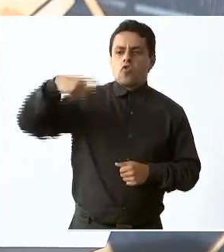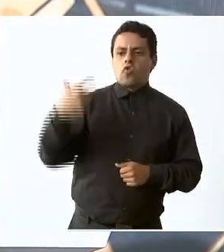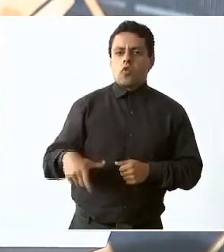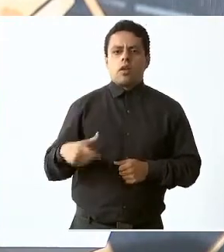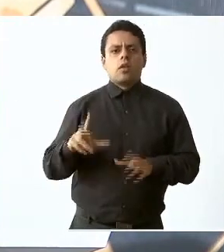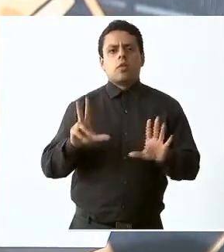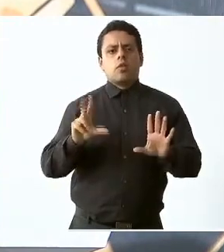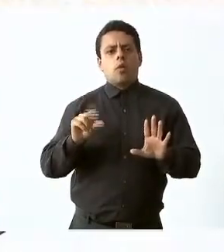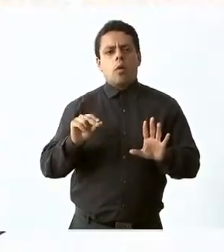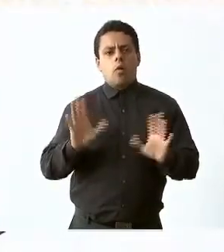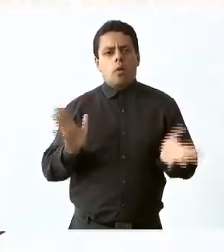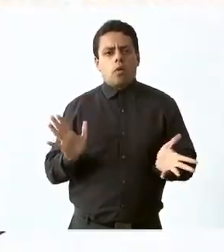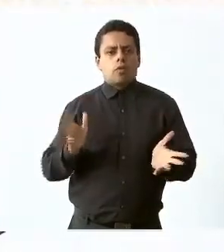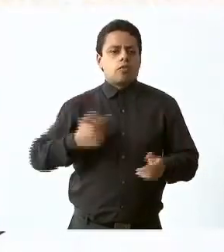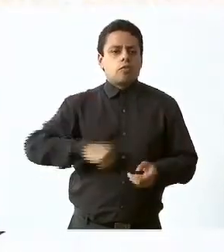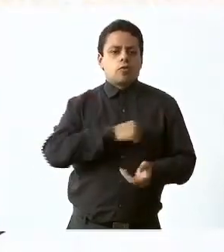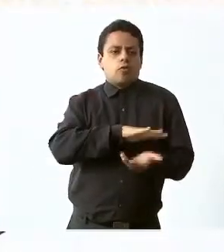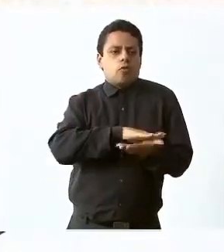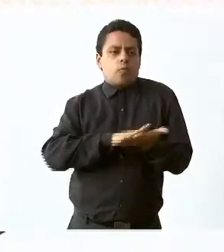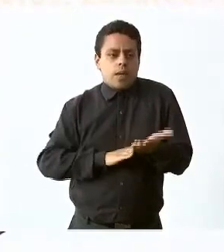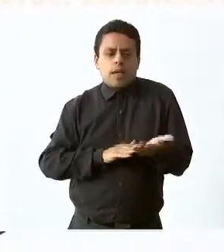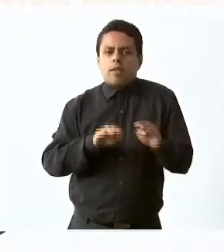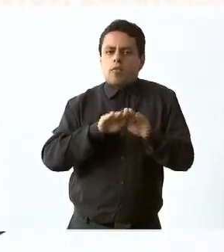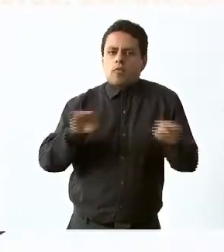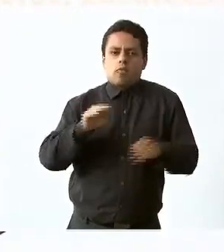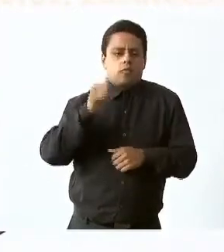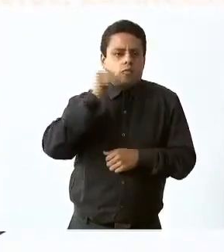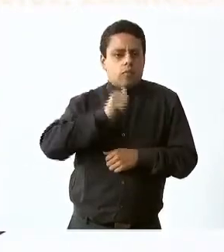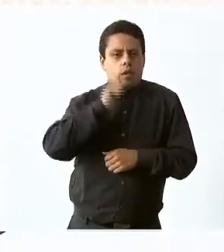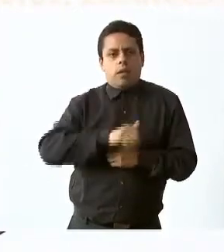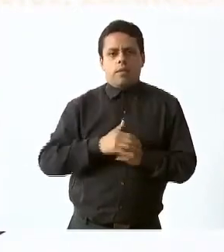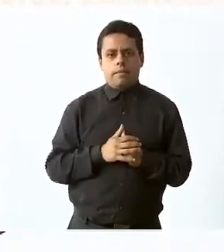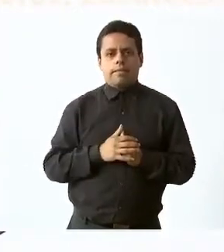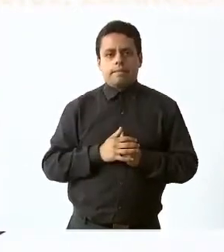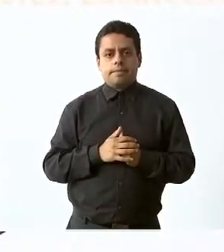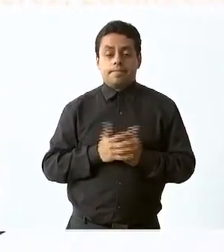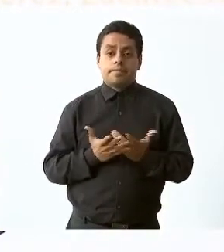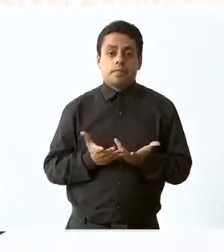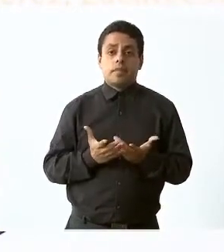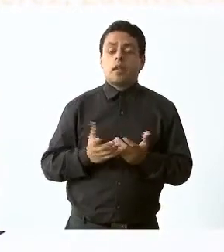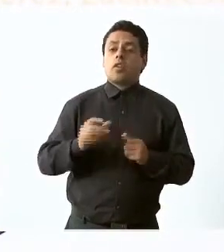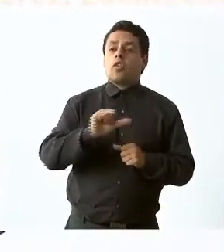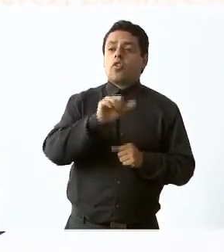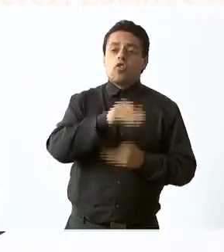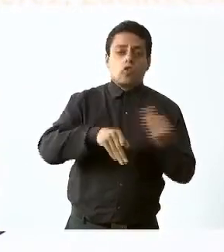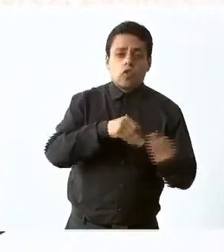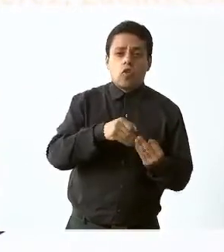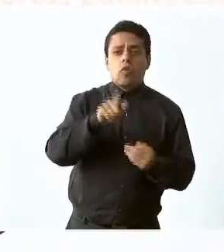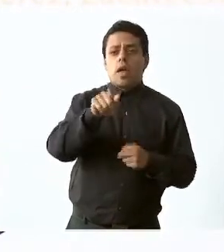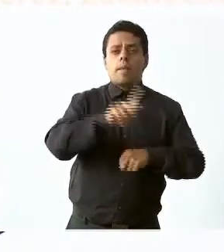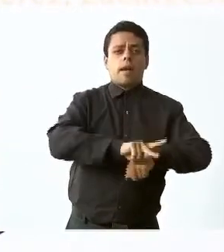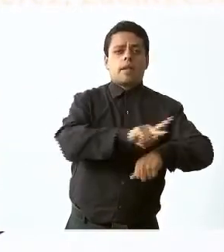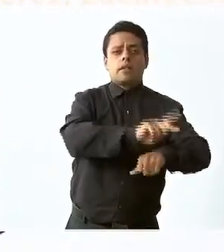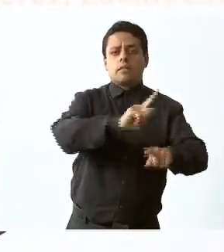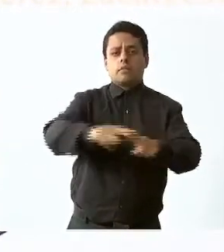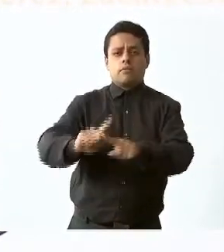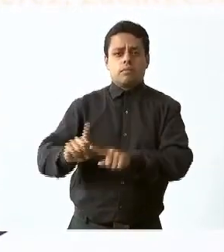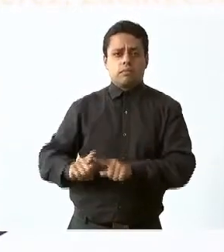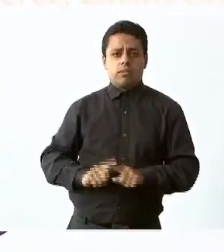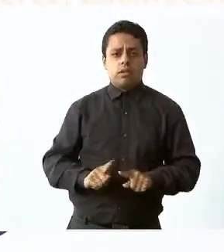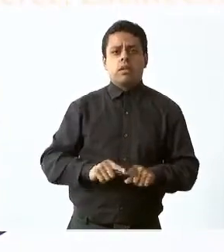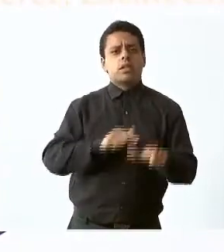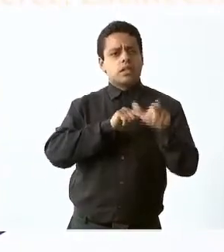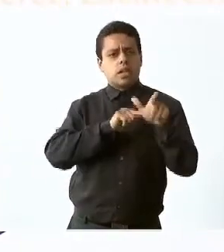más sustancia y justicia. Una patria en la que todas las regiones cuenten y tengan la posibilidad de alcanzar su